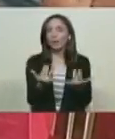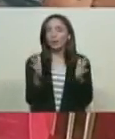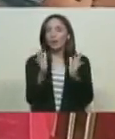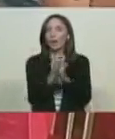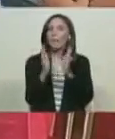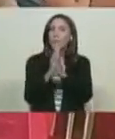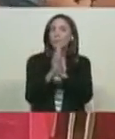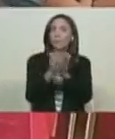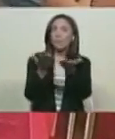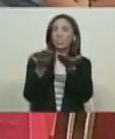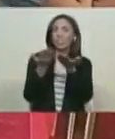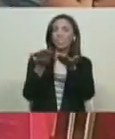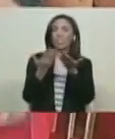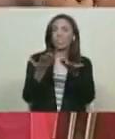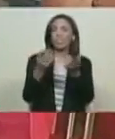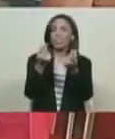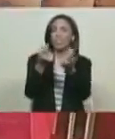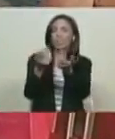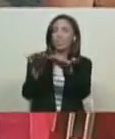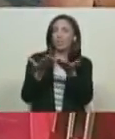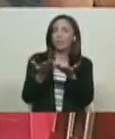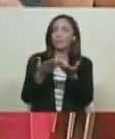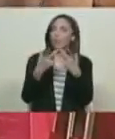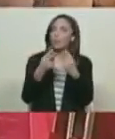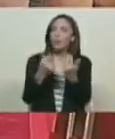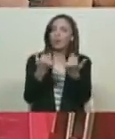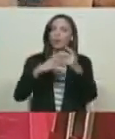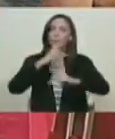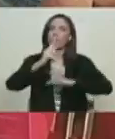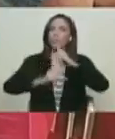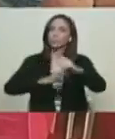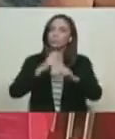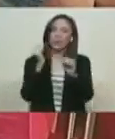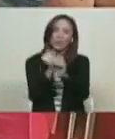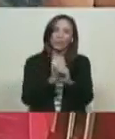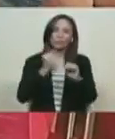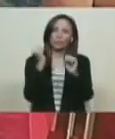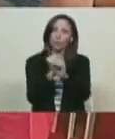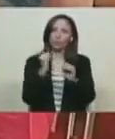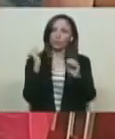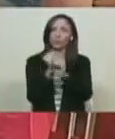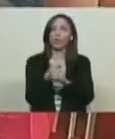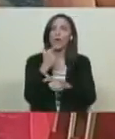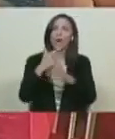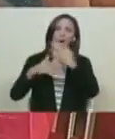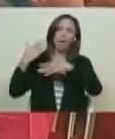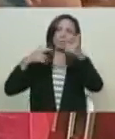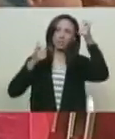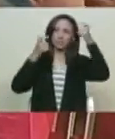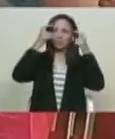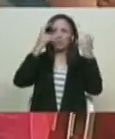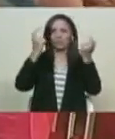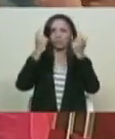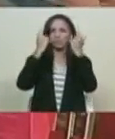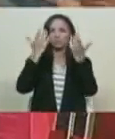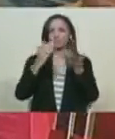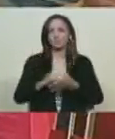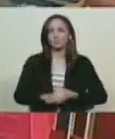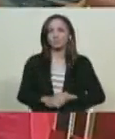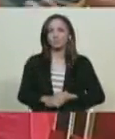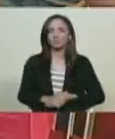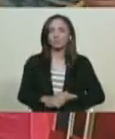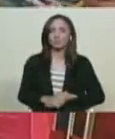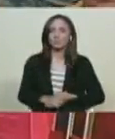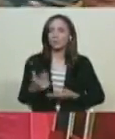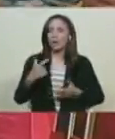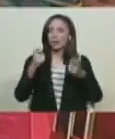pedimos que nos regalen. Nosotros estamos aquí para producir, para construir. Esto fue lo que nos enseñó nuestro comandante Hugo Rafael Chavarría y usted